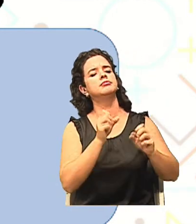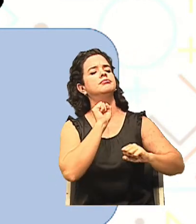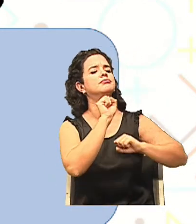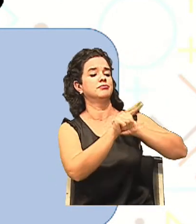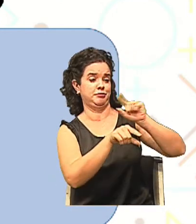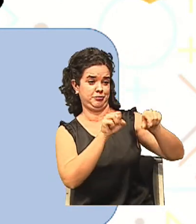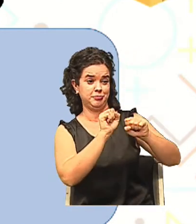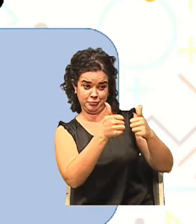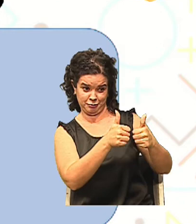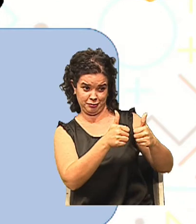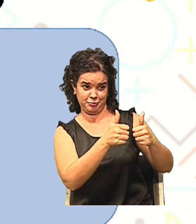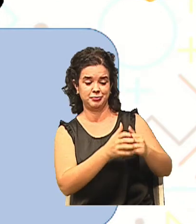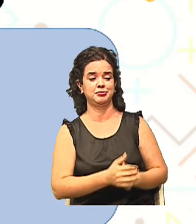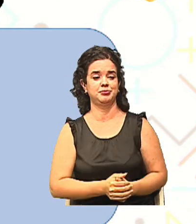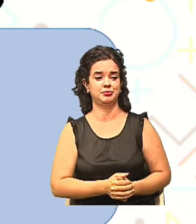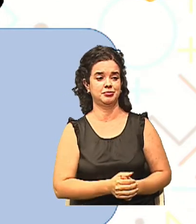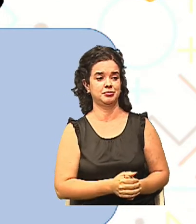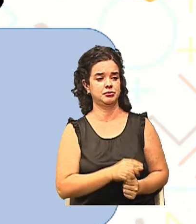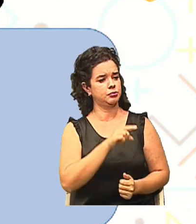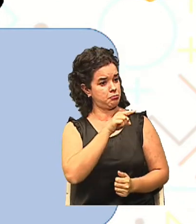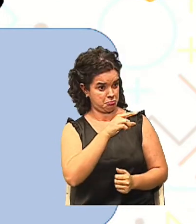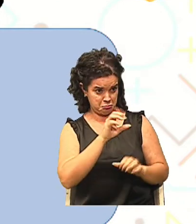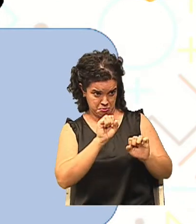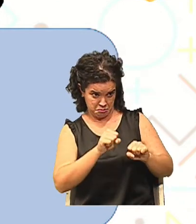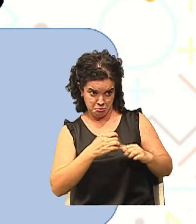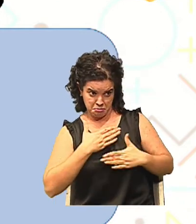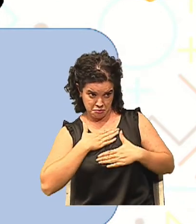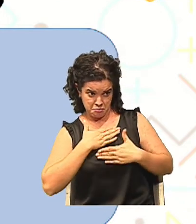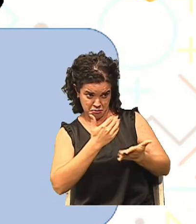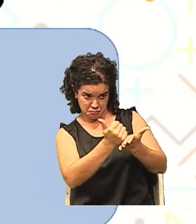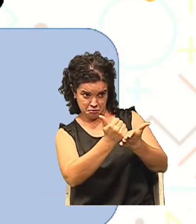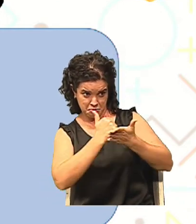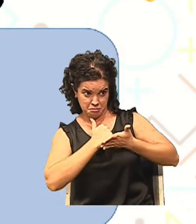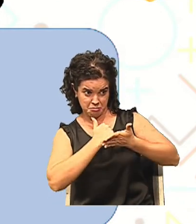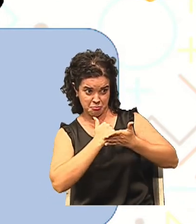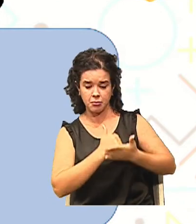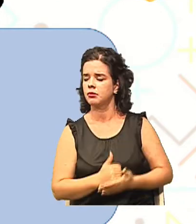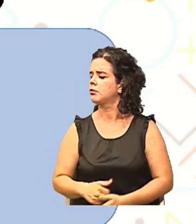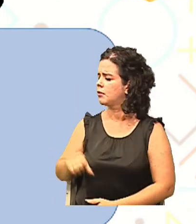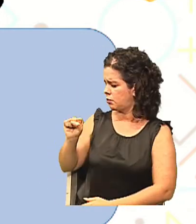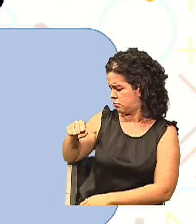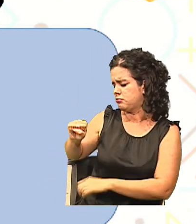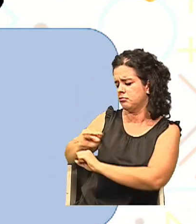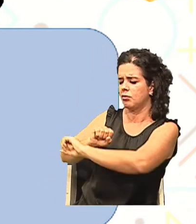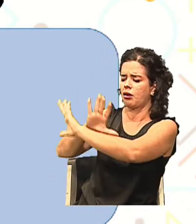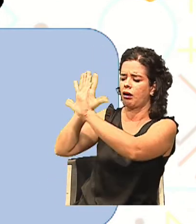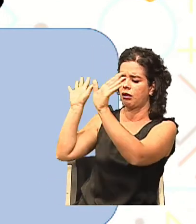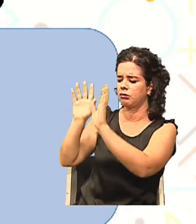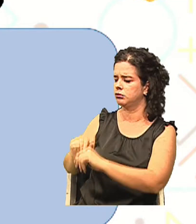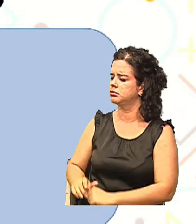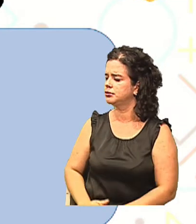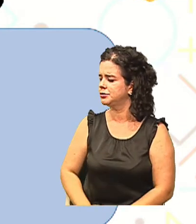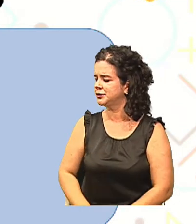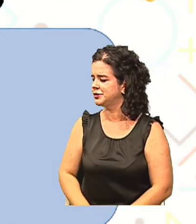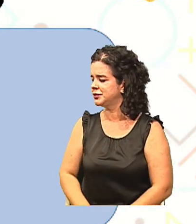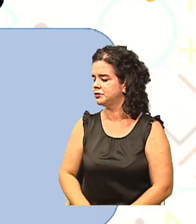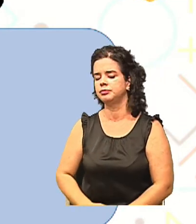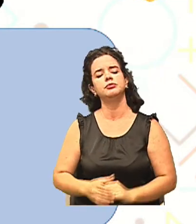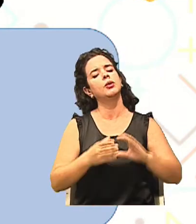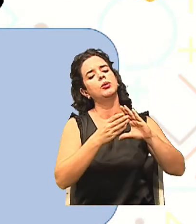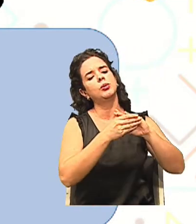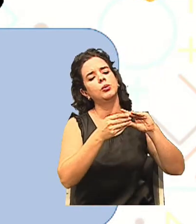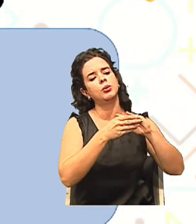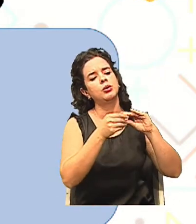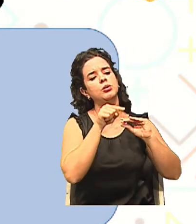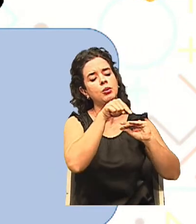algunas preguntas. ¿Estás en disposición de colaborar? Claro, profe, con mucho gusto. Cuéntame,